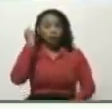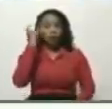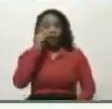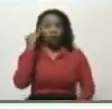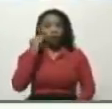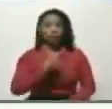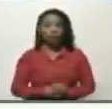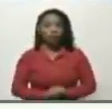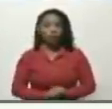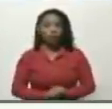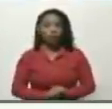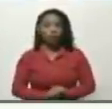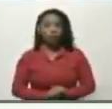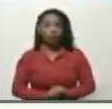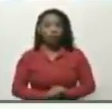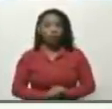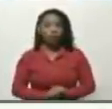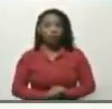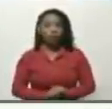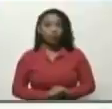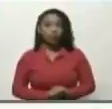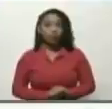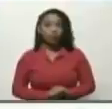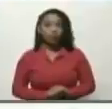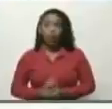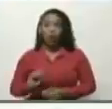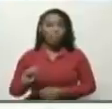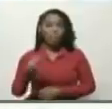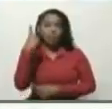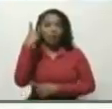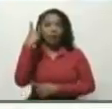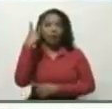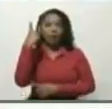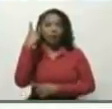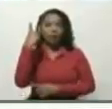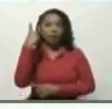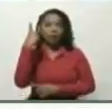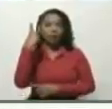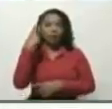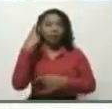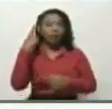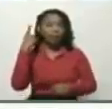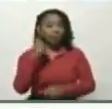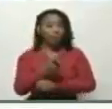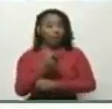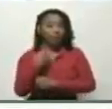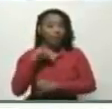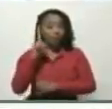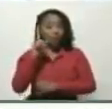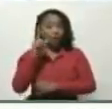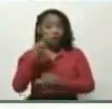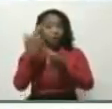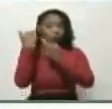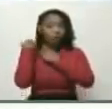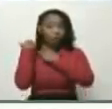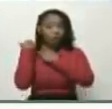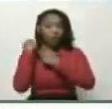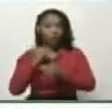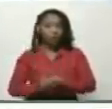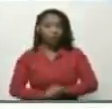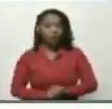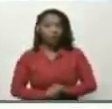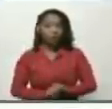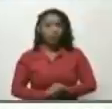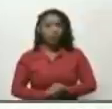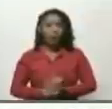diputada. Porque lo primero que debe tener una persona en una responsabilidad